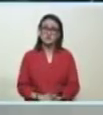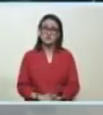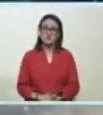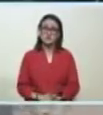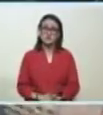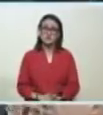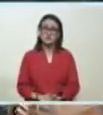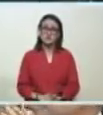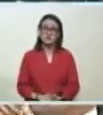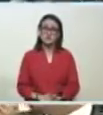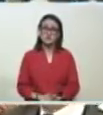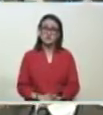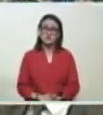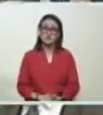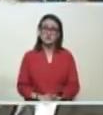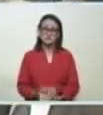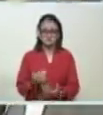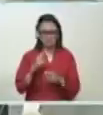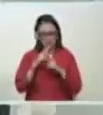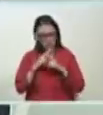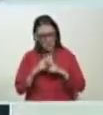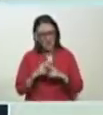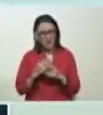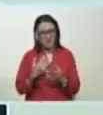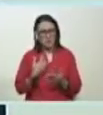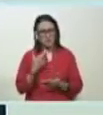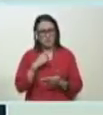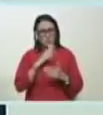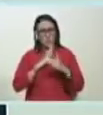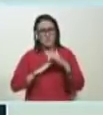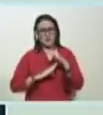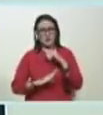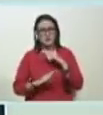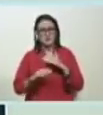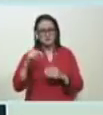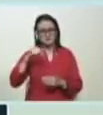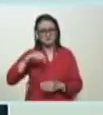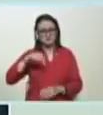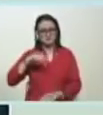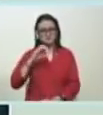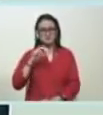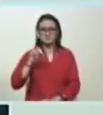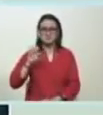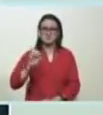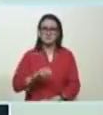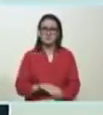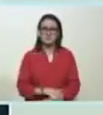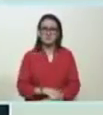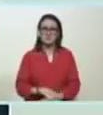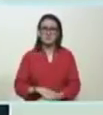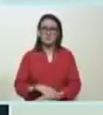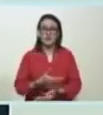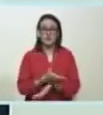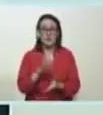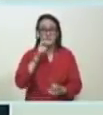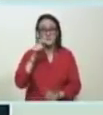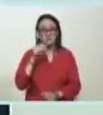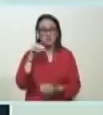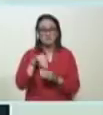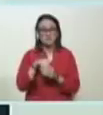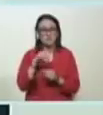Y yo le rindo mi homenaje humilde desde aquí, desde el Consejo Nacional Electoral. A todo el